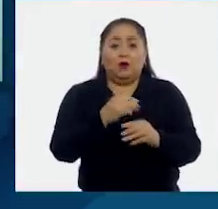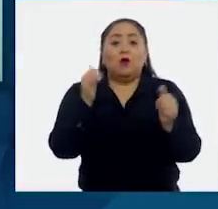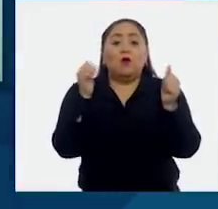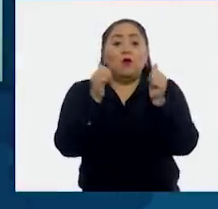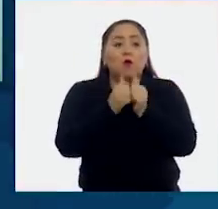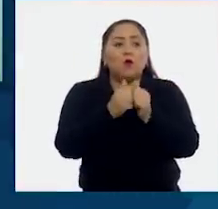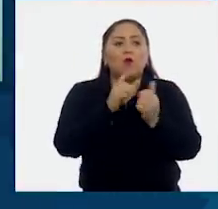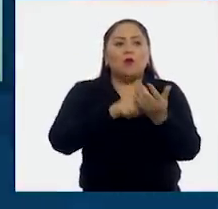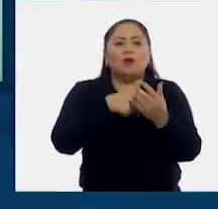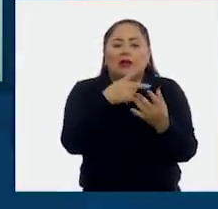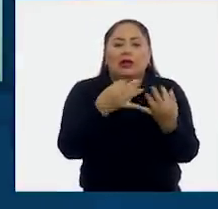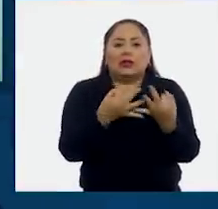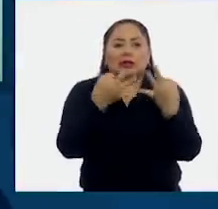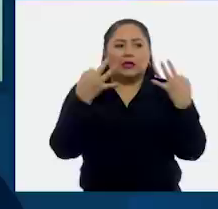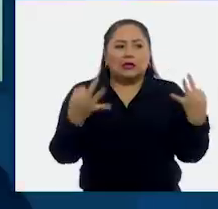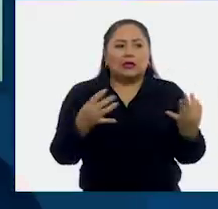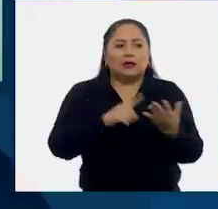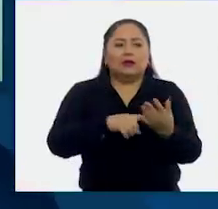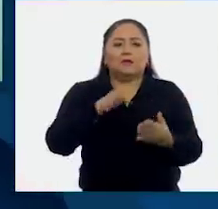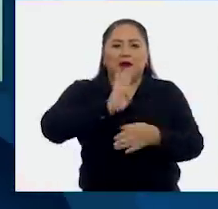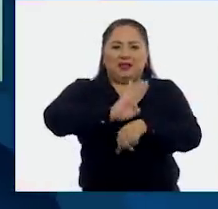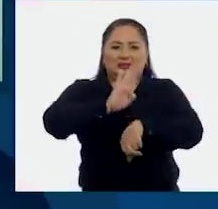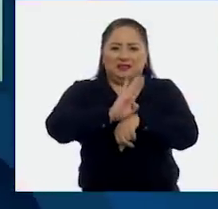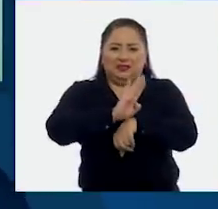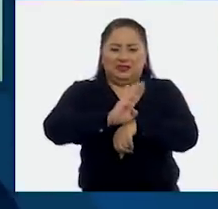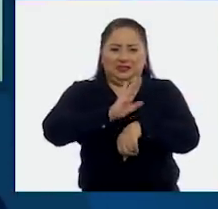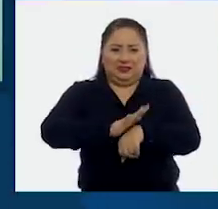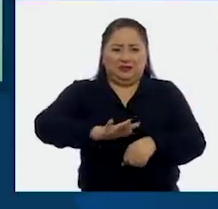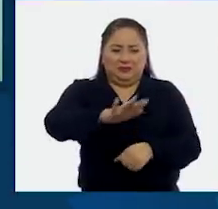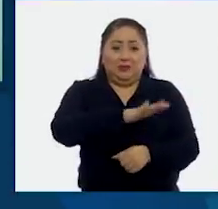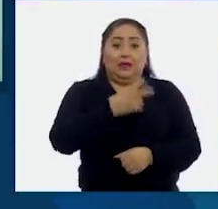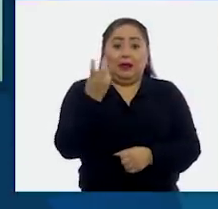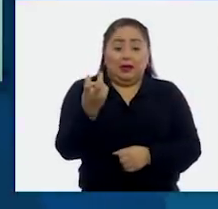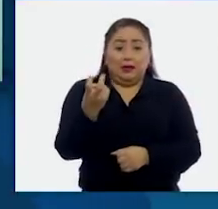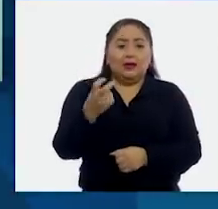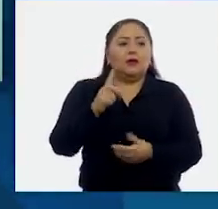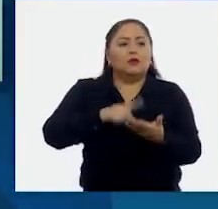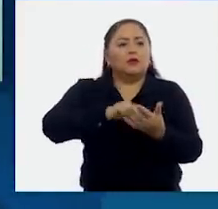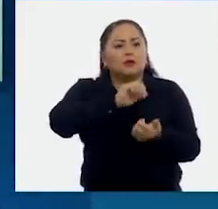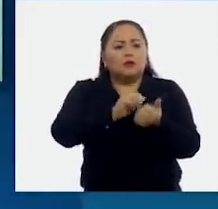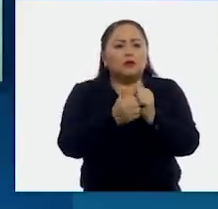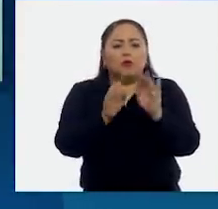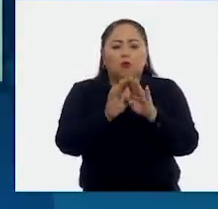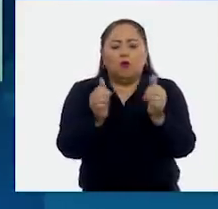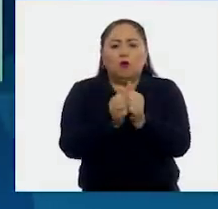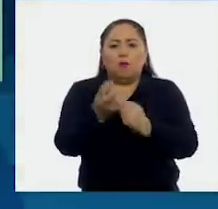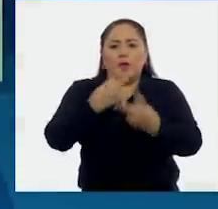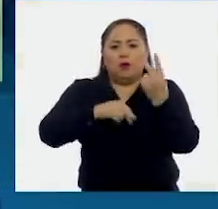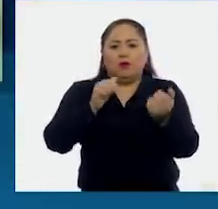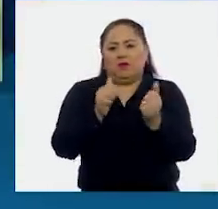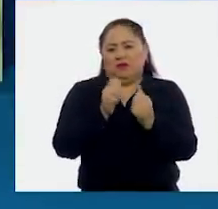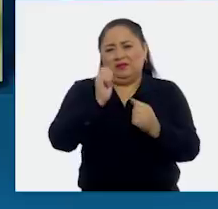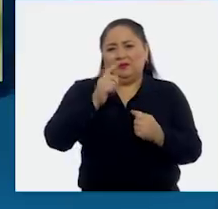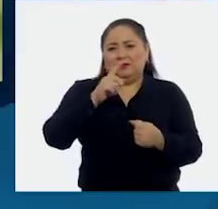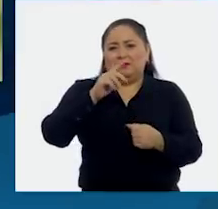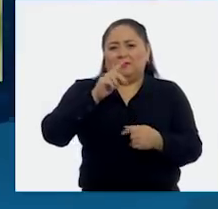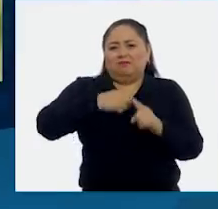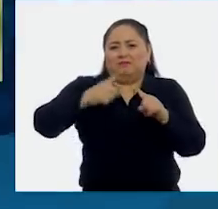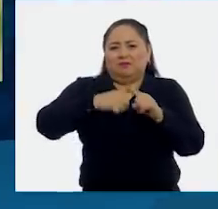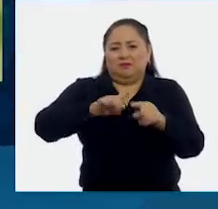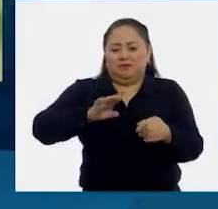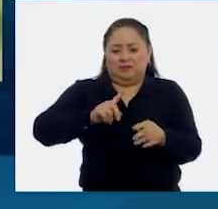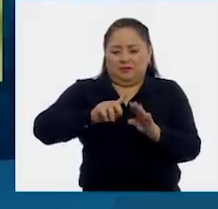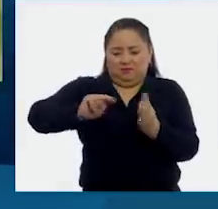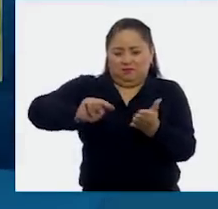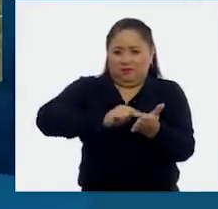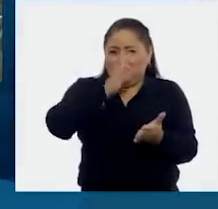la Cumbre de la Tierra en Río de Janeiro, Brasil. Ahí se generó el Convenio sobre la Diversidad Biológica, primer